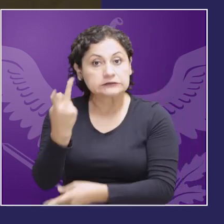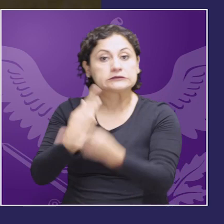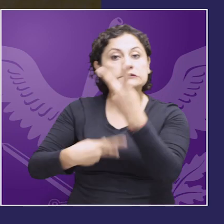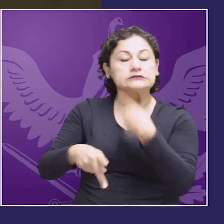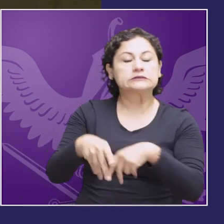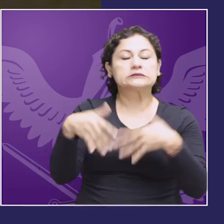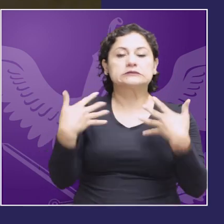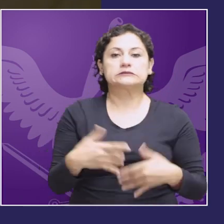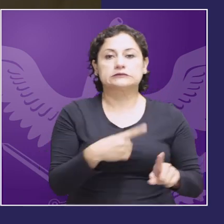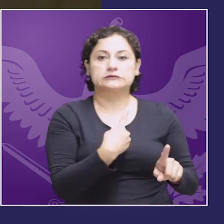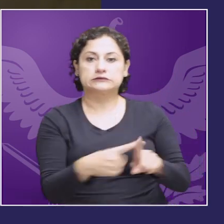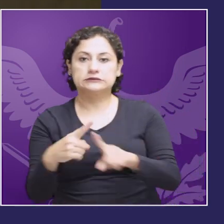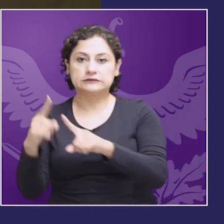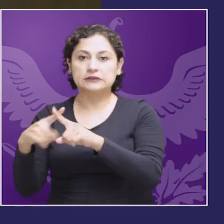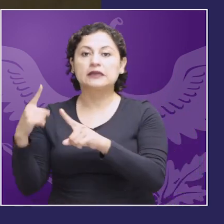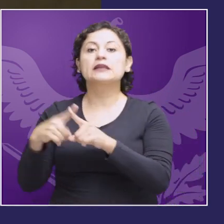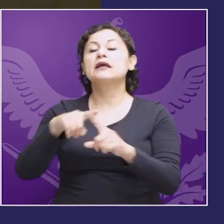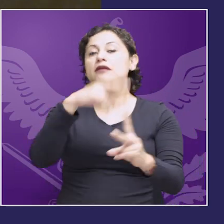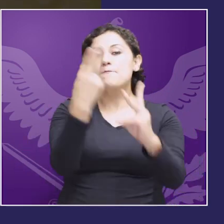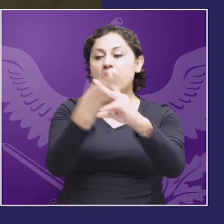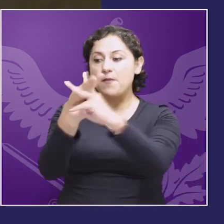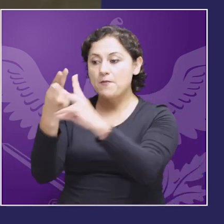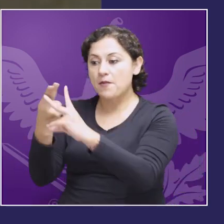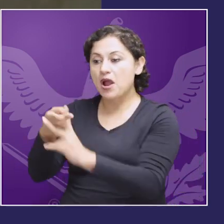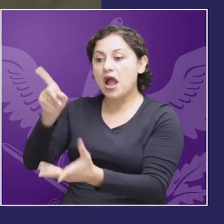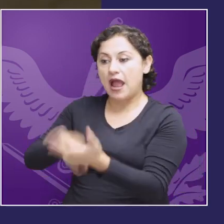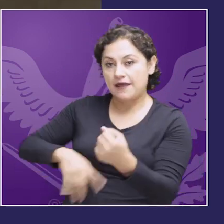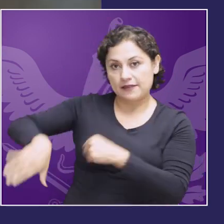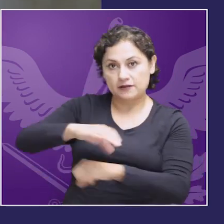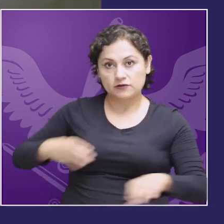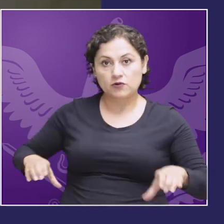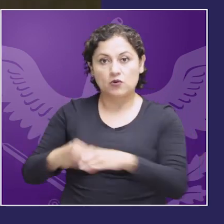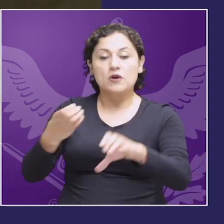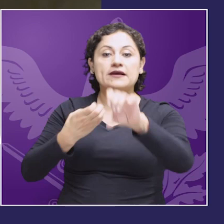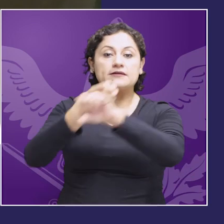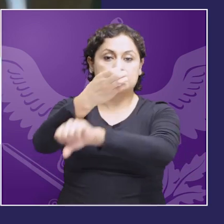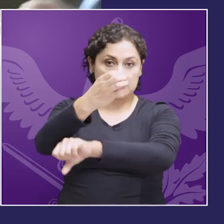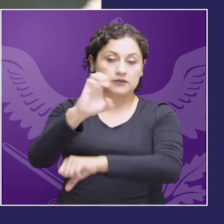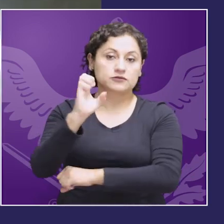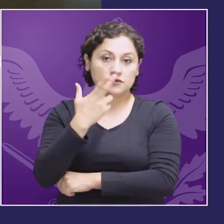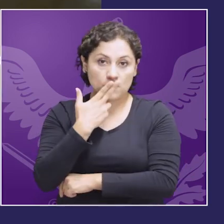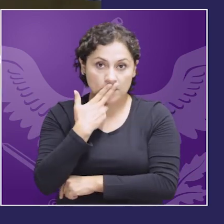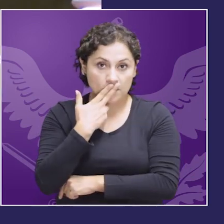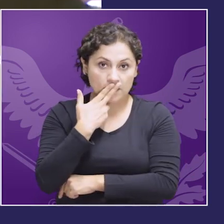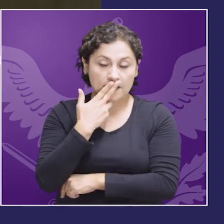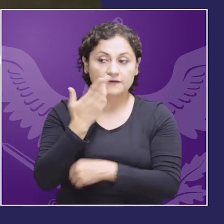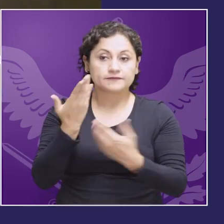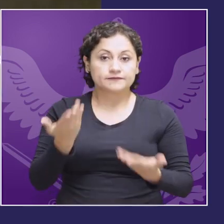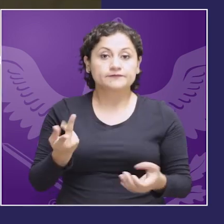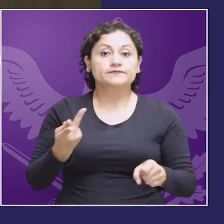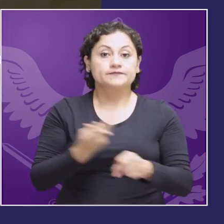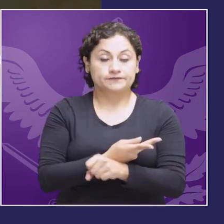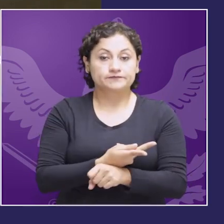feminicidios de Ciudad Juárez. A partir de esta situación de crímenes sistemáticos en Ciudad